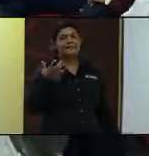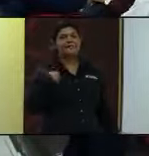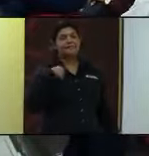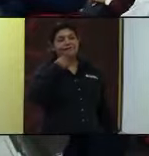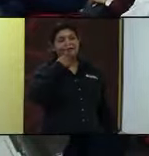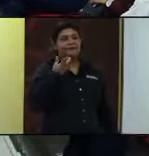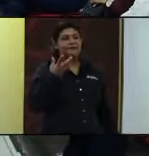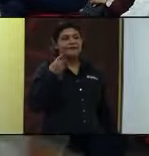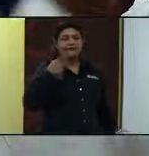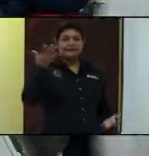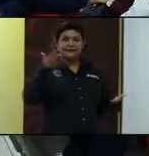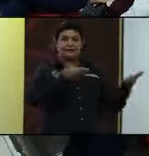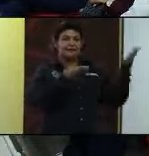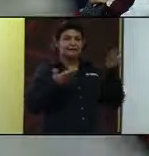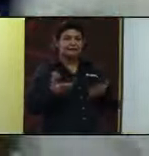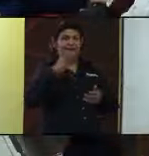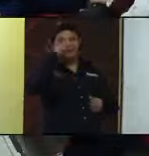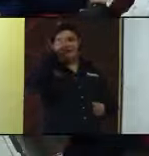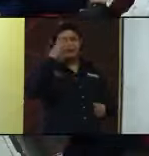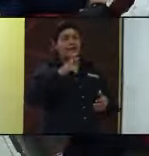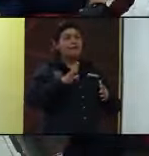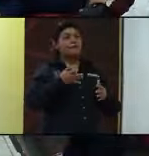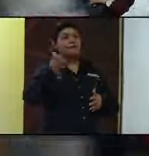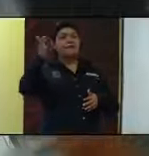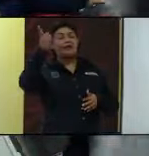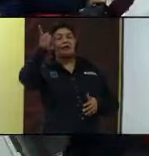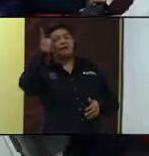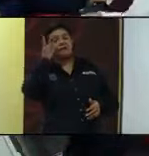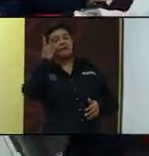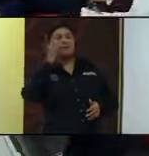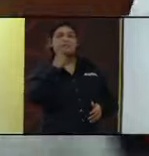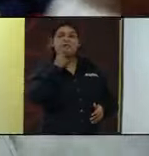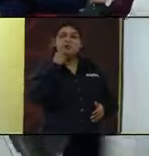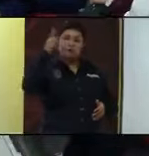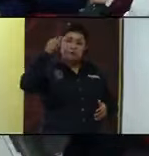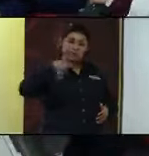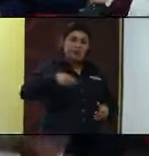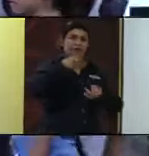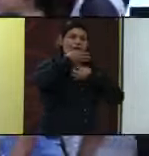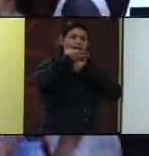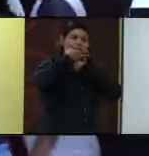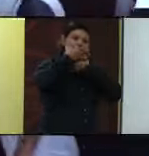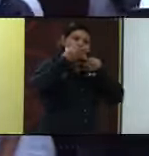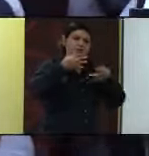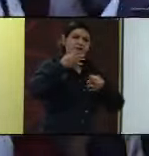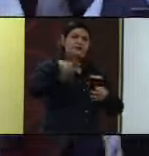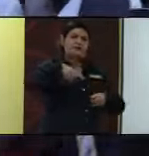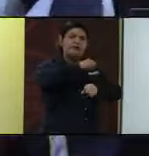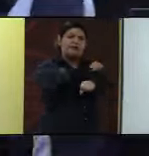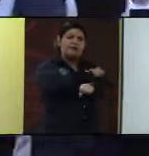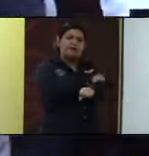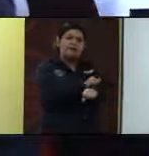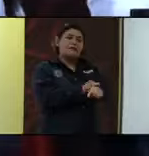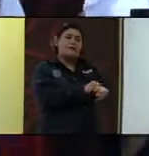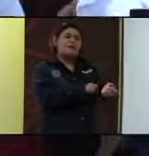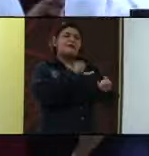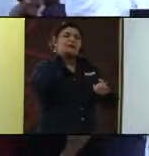¿qué les digo? Van llegando de la Ciudad de México y en lugar de irse a dormir, quisieron venir a informar. Pues ya saben que Altamira se distingue por